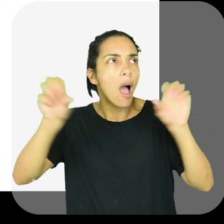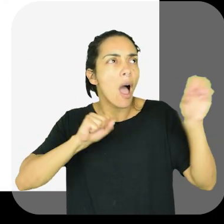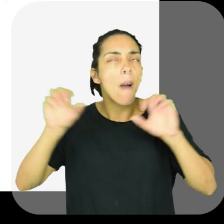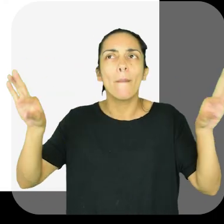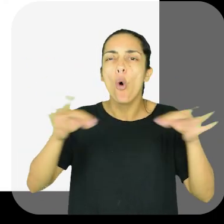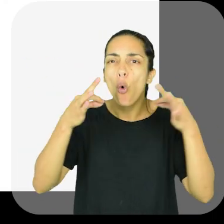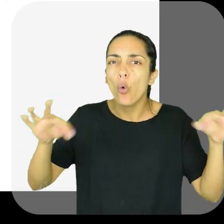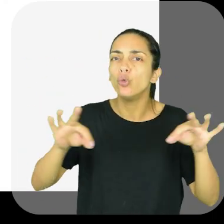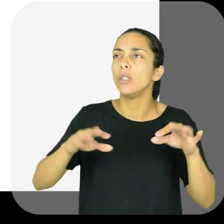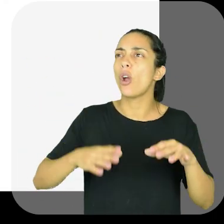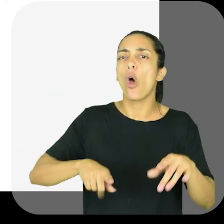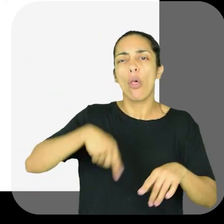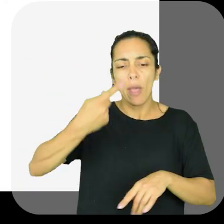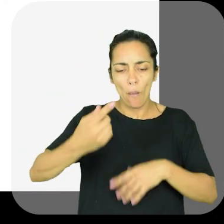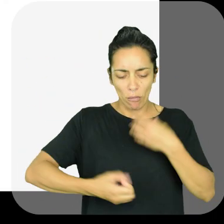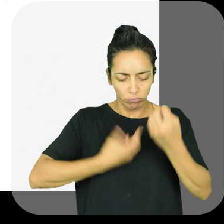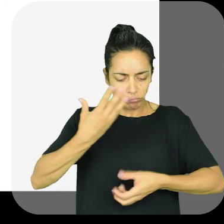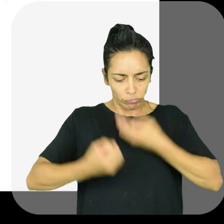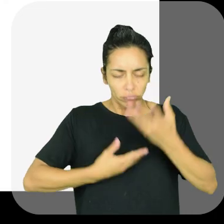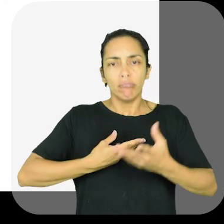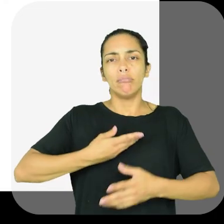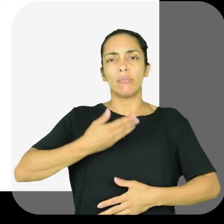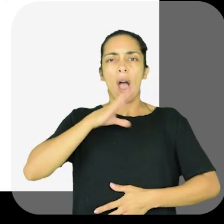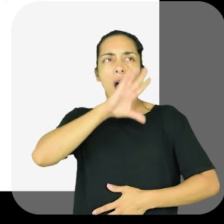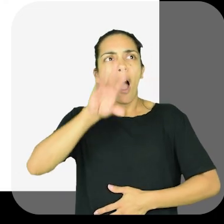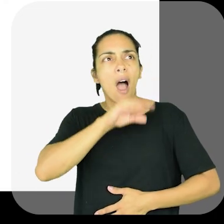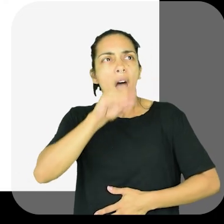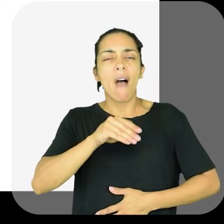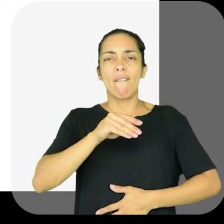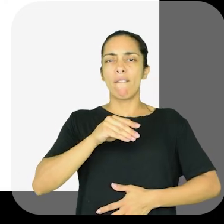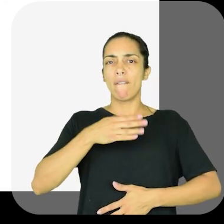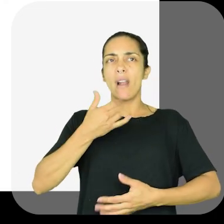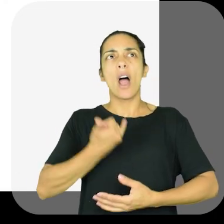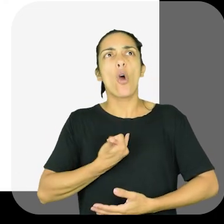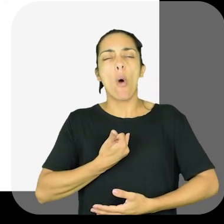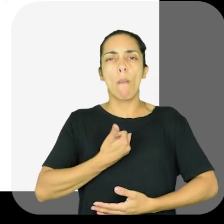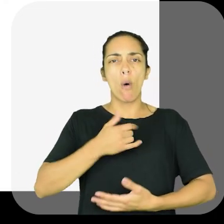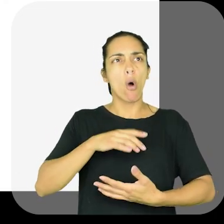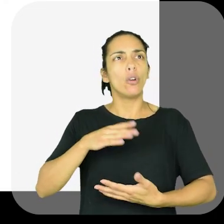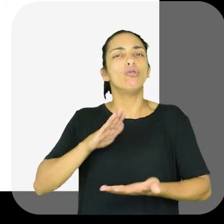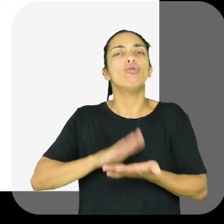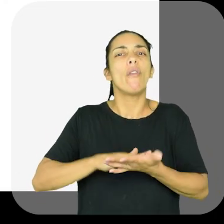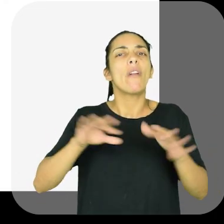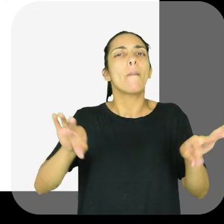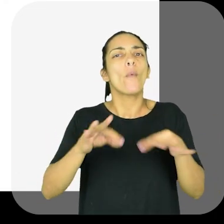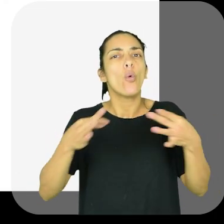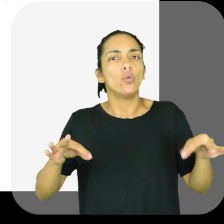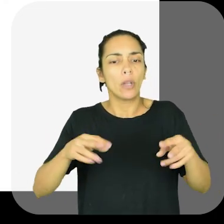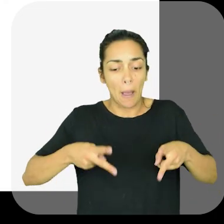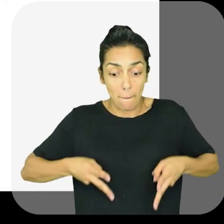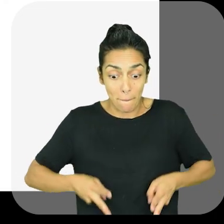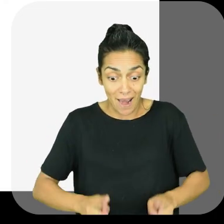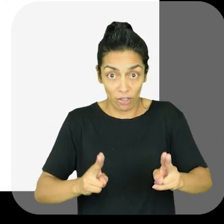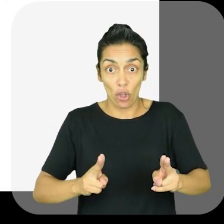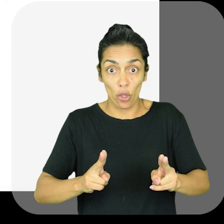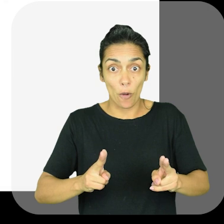y discursos musicales de músicos ciegos. ¿Por qué un comprender? Resulta que la ruta metodológica es ortografía,